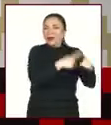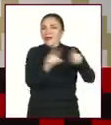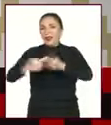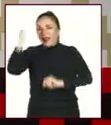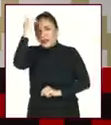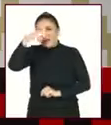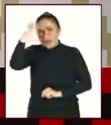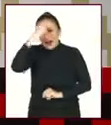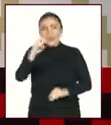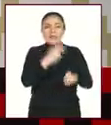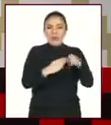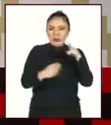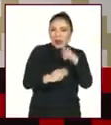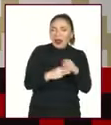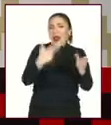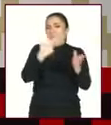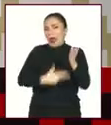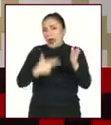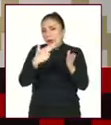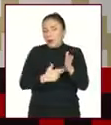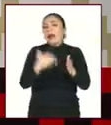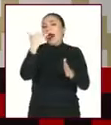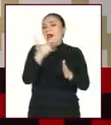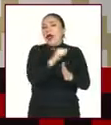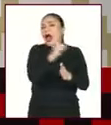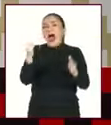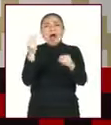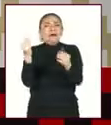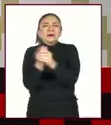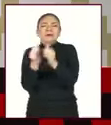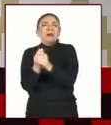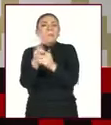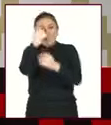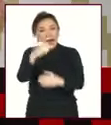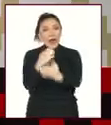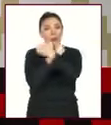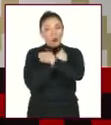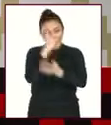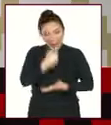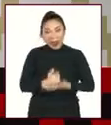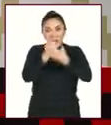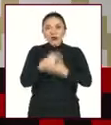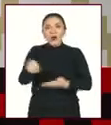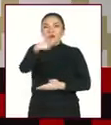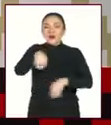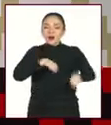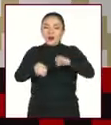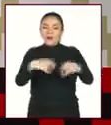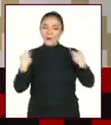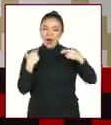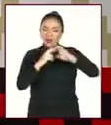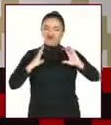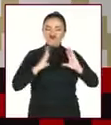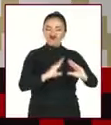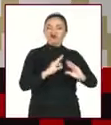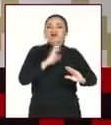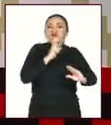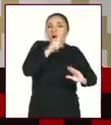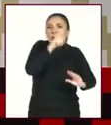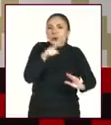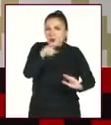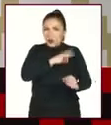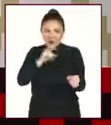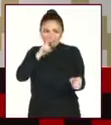experiencias, materiales, herramientas y recursos educativos para contribuir a la mejora de la práctica docente. Pueden unirse